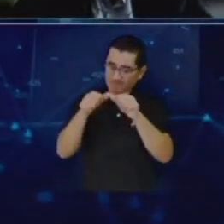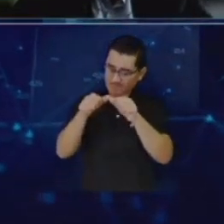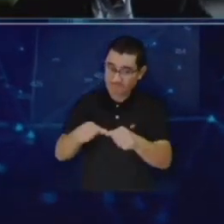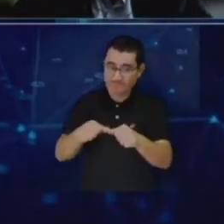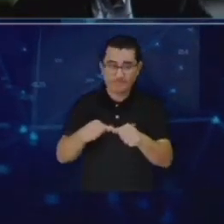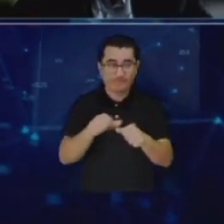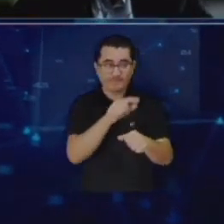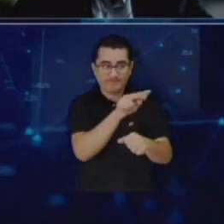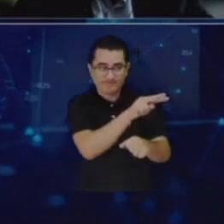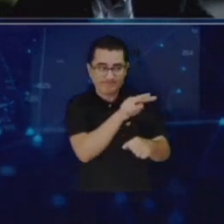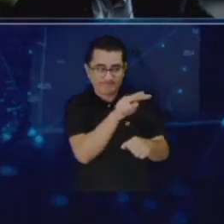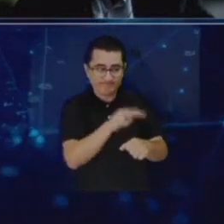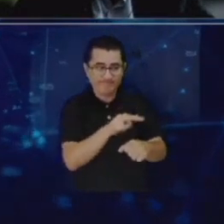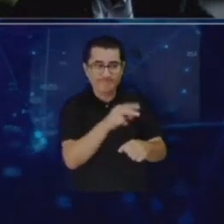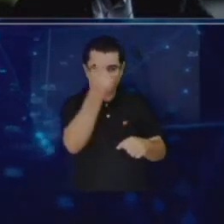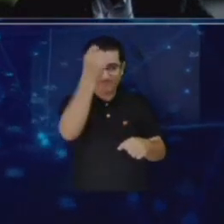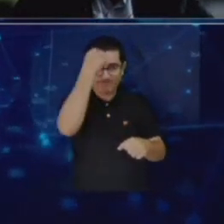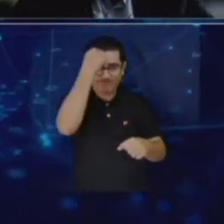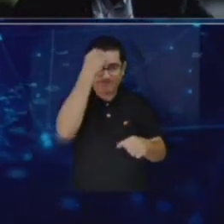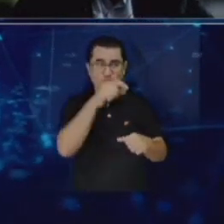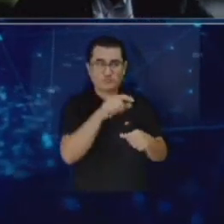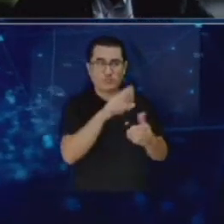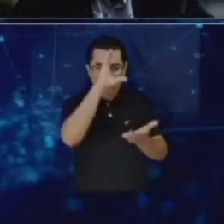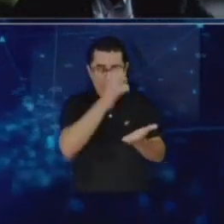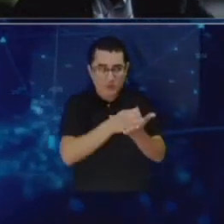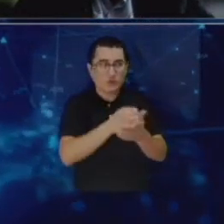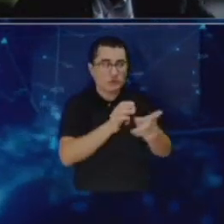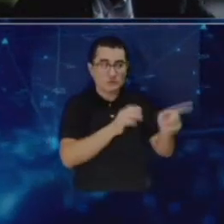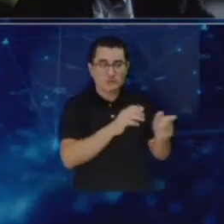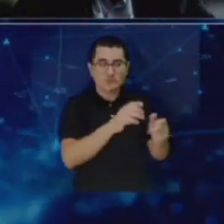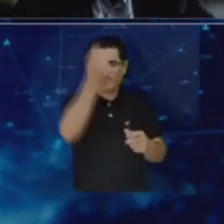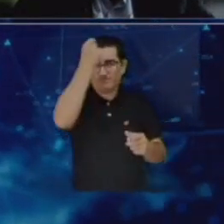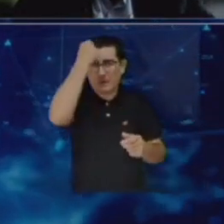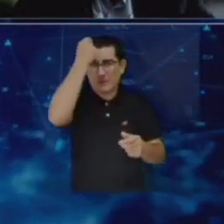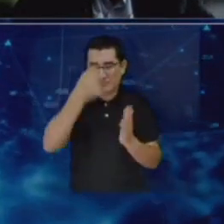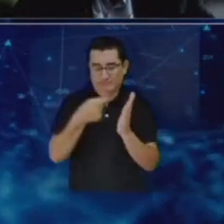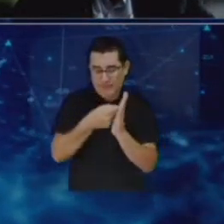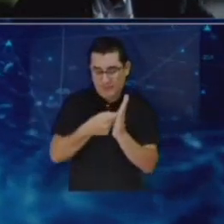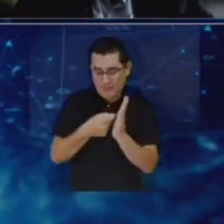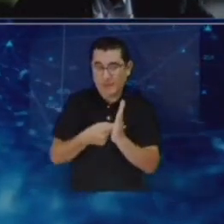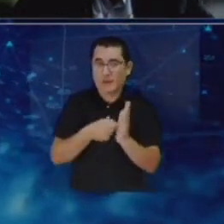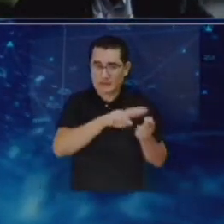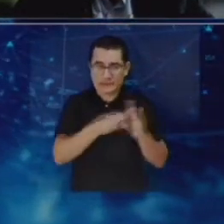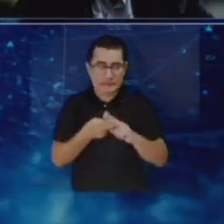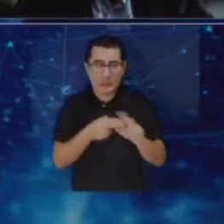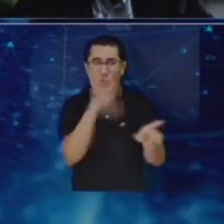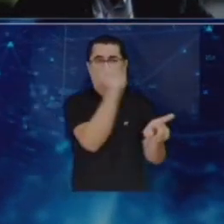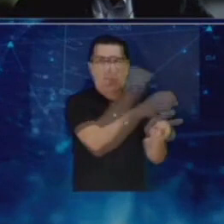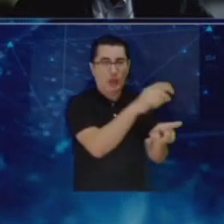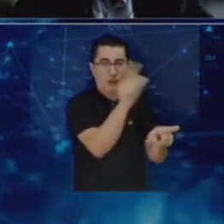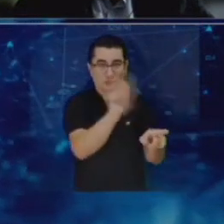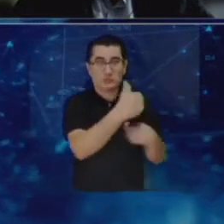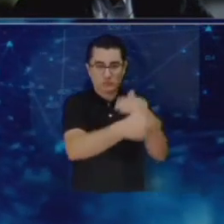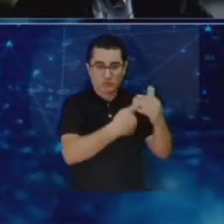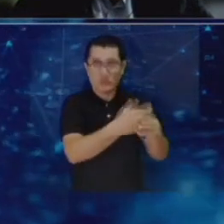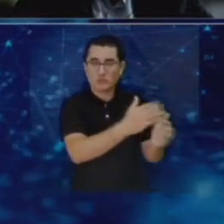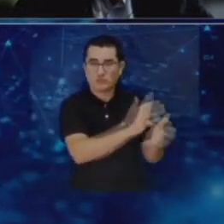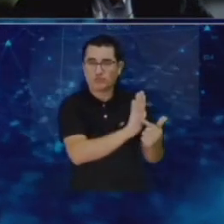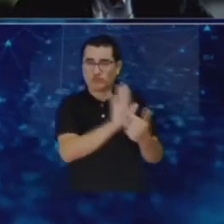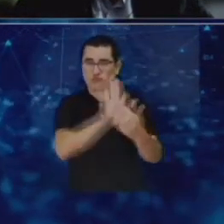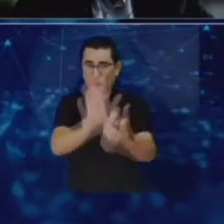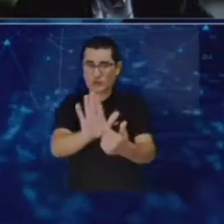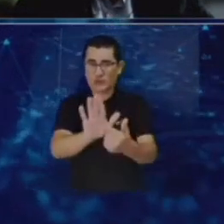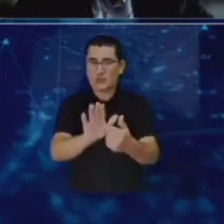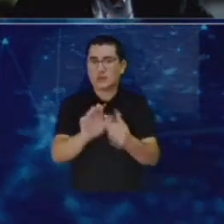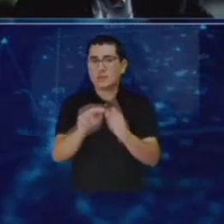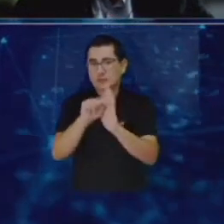se ha intercambiado también puntos de vista preliminares respecto de ello. Obviamente habrá que tomar en cuenta lo que la propia OASI establece para